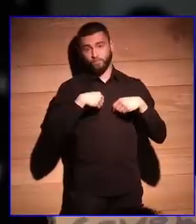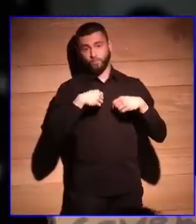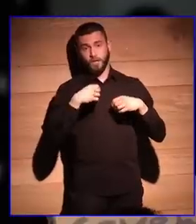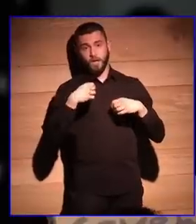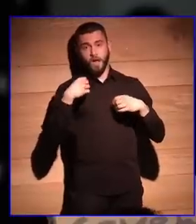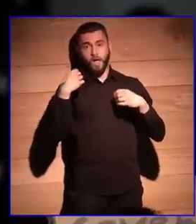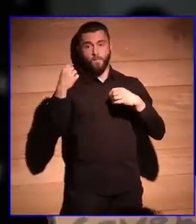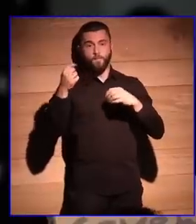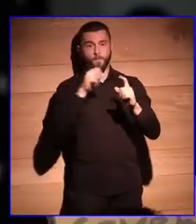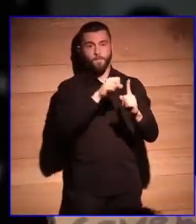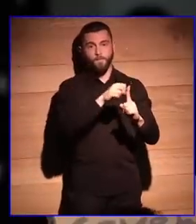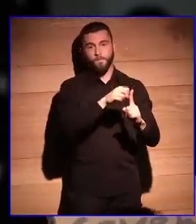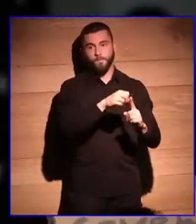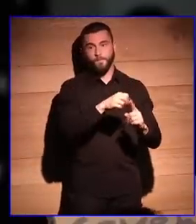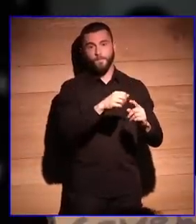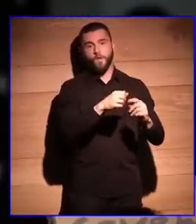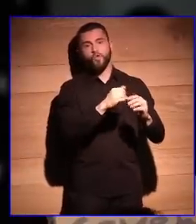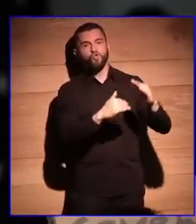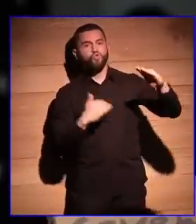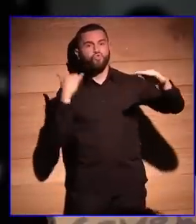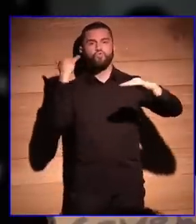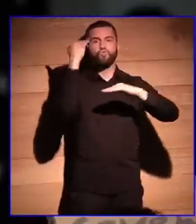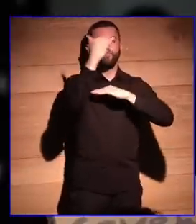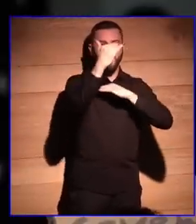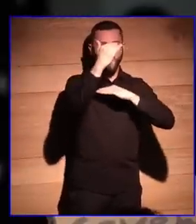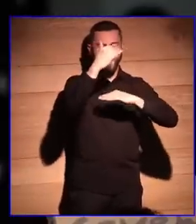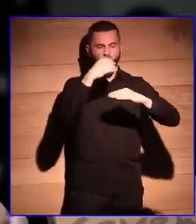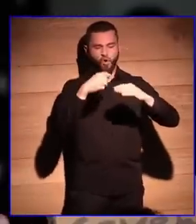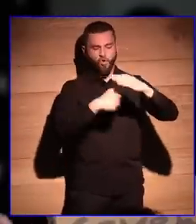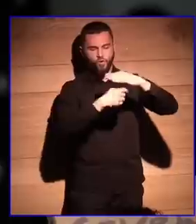que trasciende la individualidad de cada uno de los seres humanos